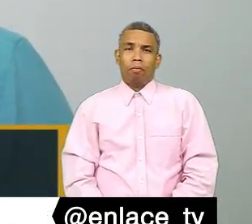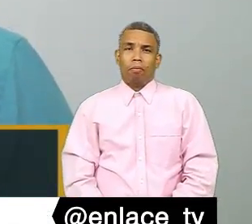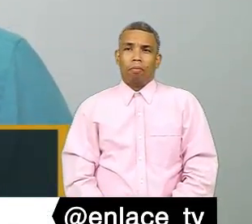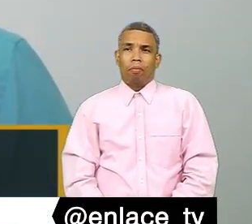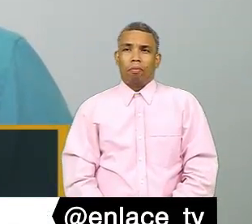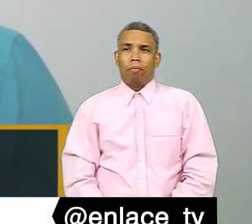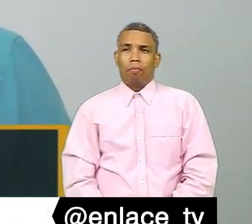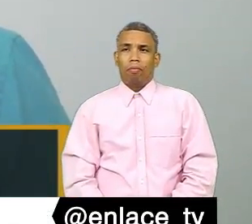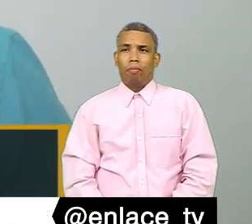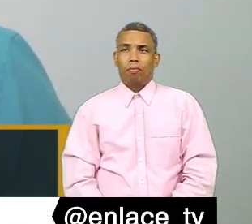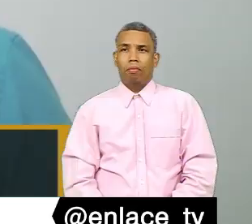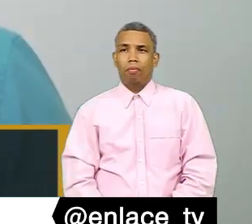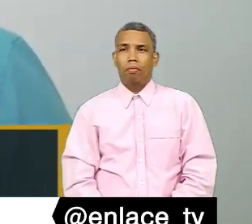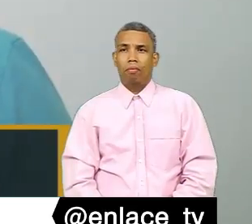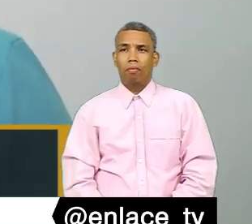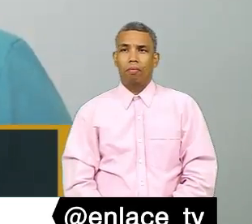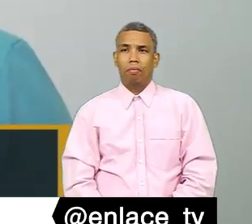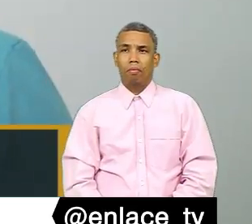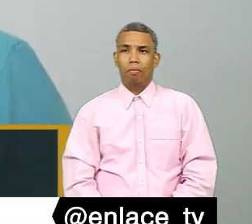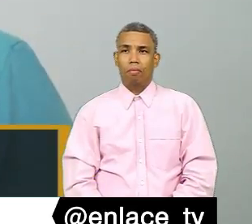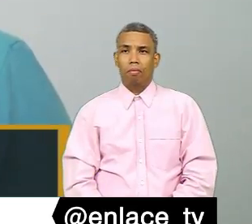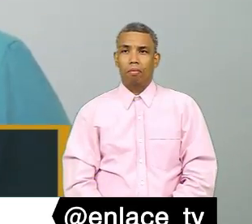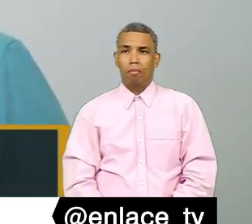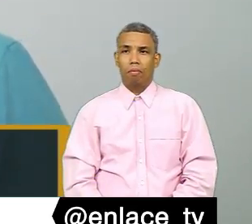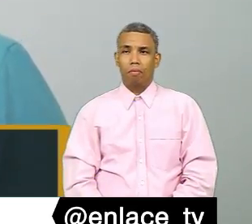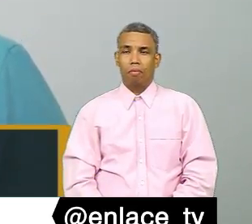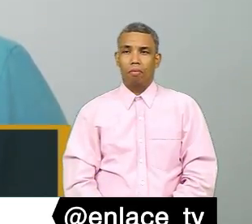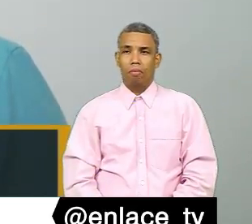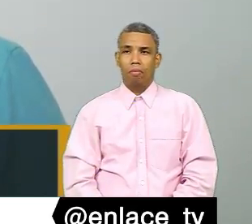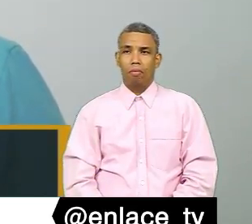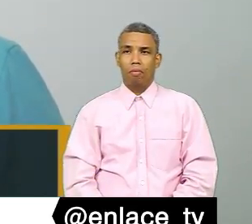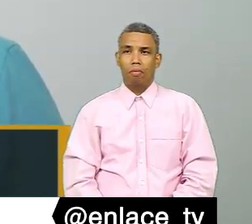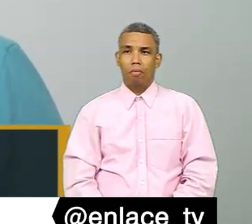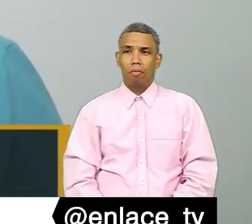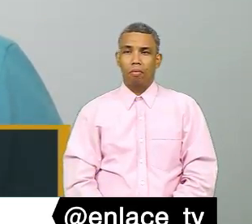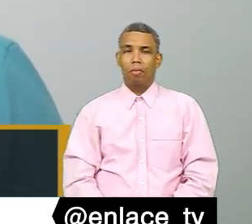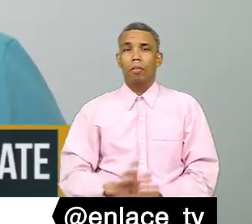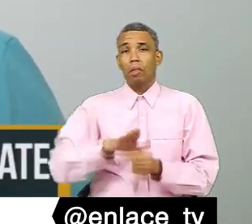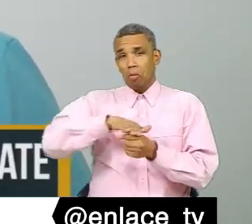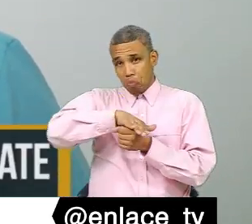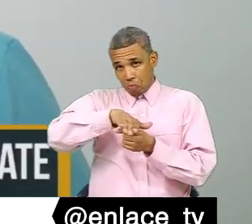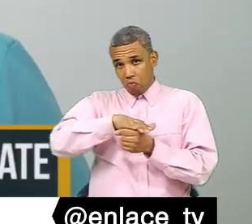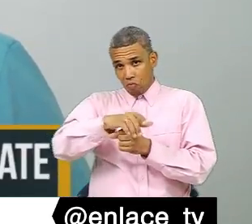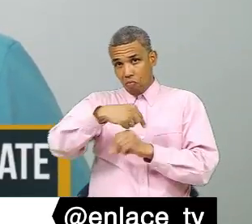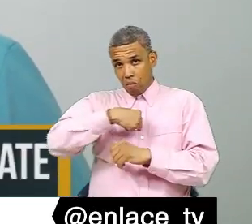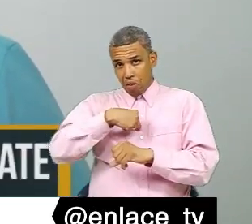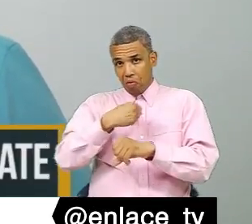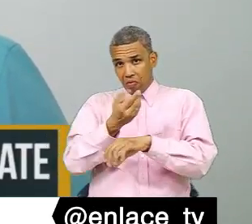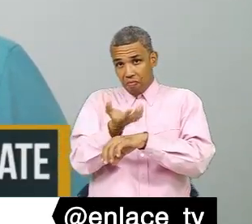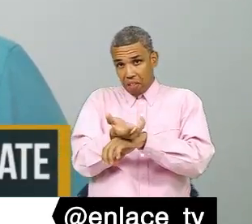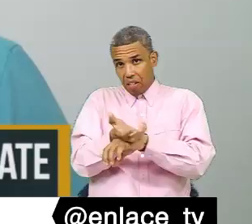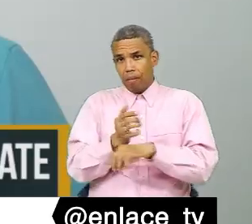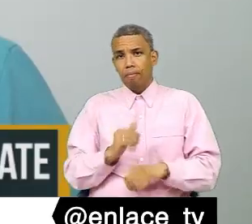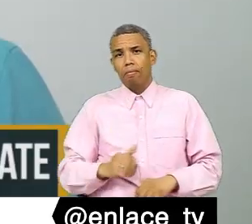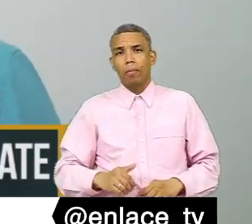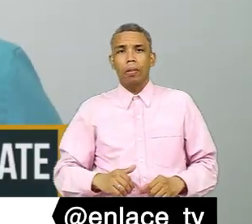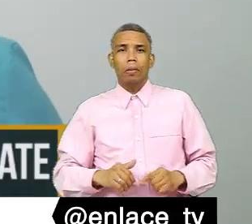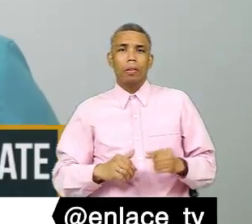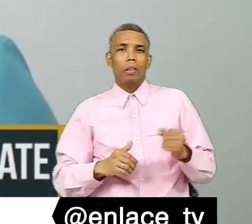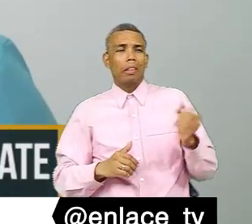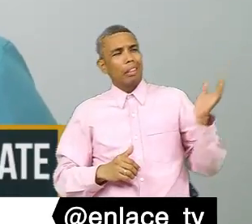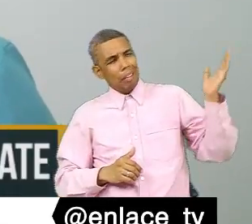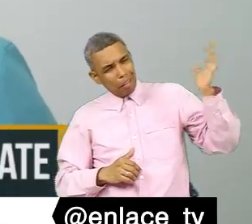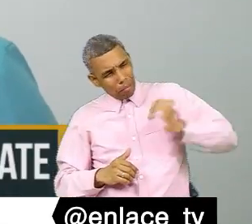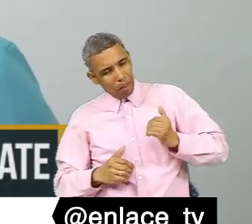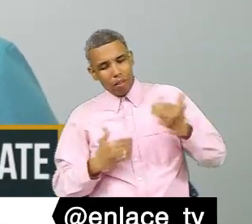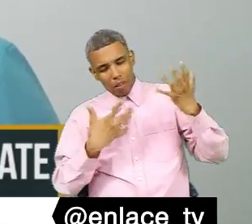Darío Echeverry, tengo que decirlo, como presidente de Junta Acción Comunal, voy a hablar del barrio Galán Gómez, hemos solicitado por todos los